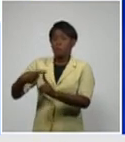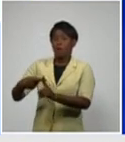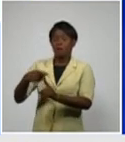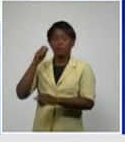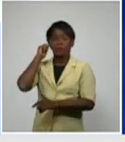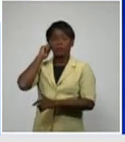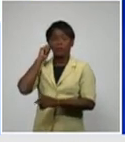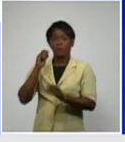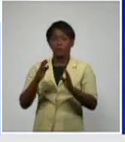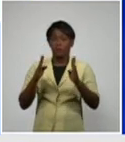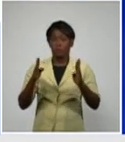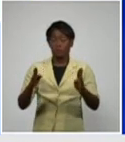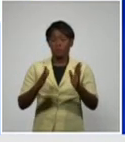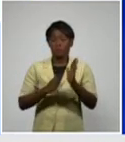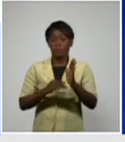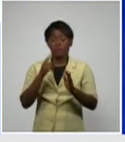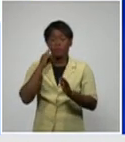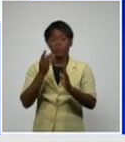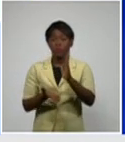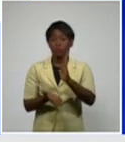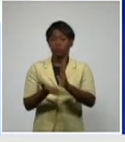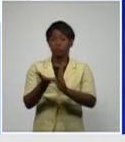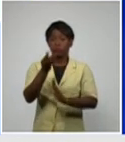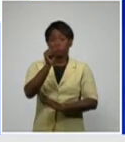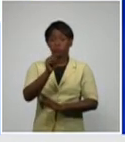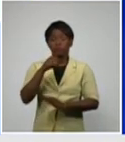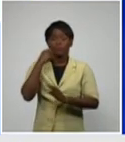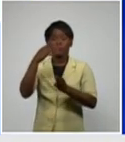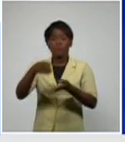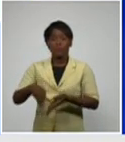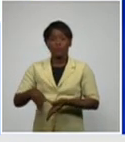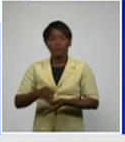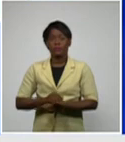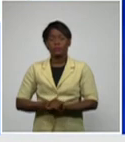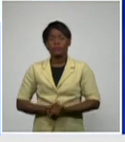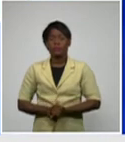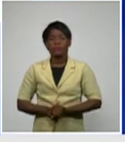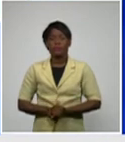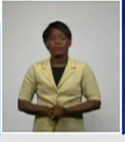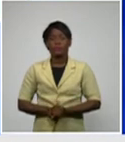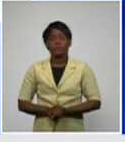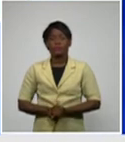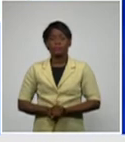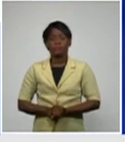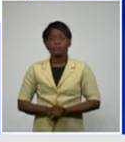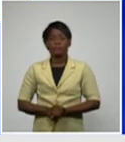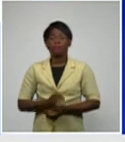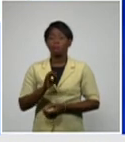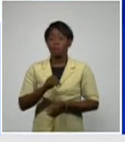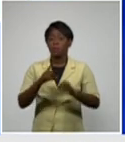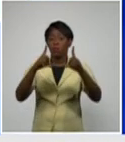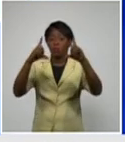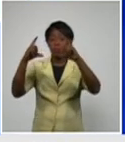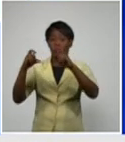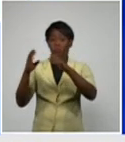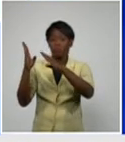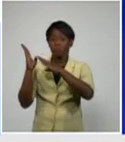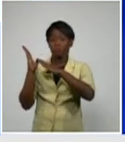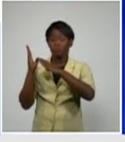es la cifra más elevada en cuanto al número de fallecidos. Solamente esa gráfica nos permite